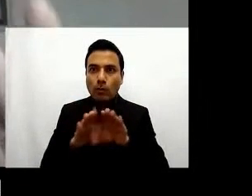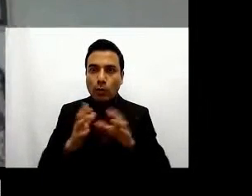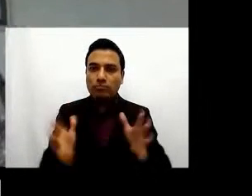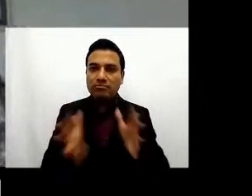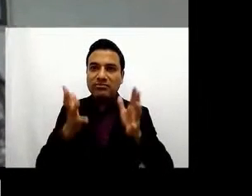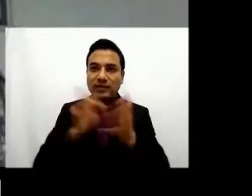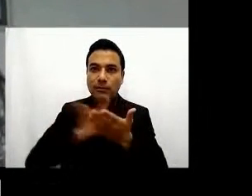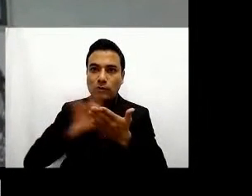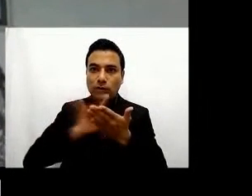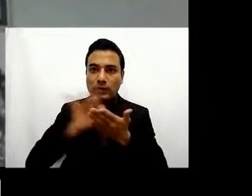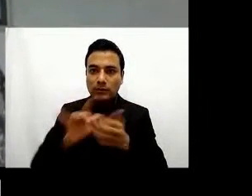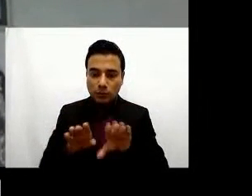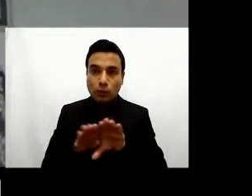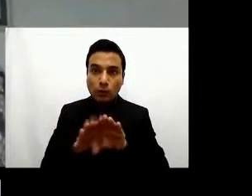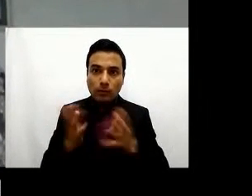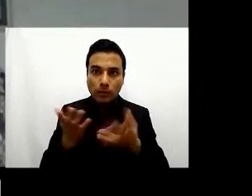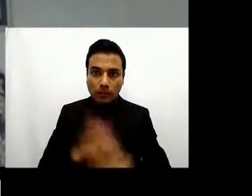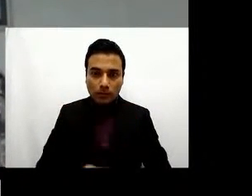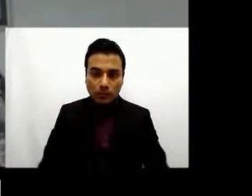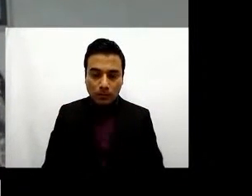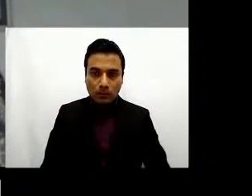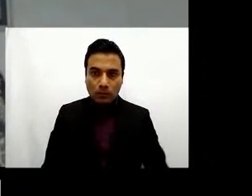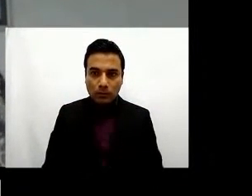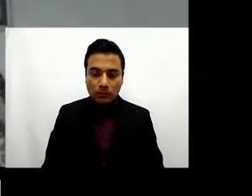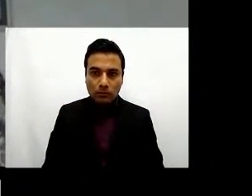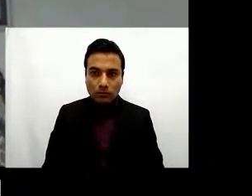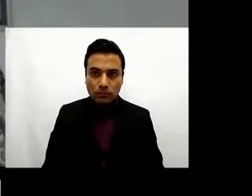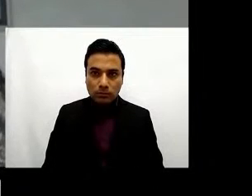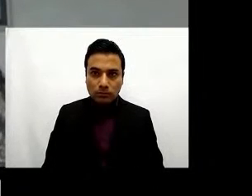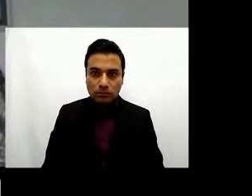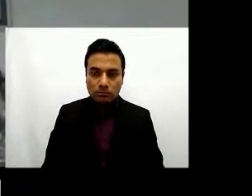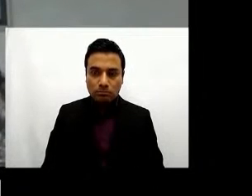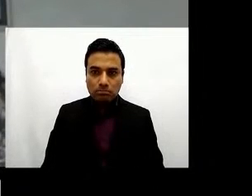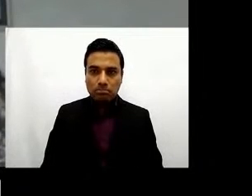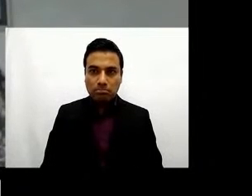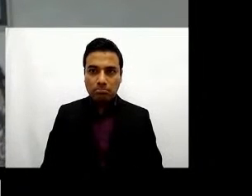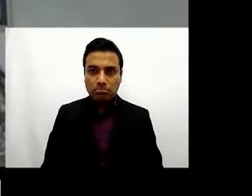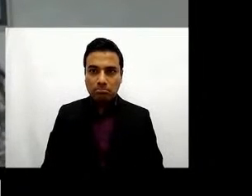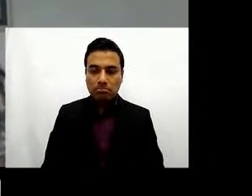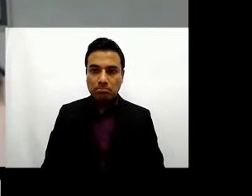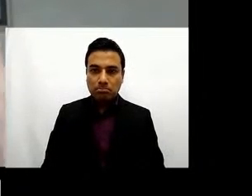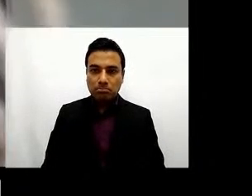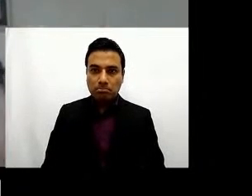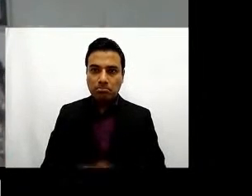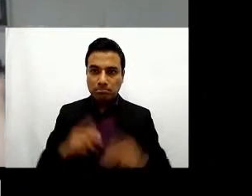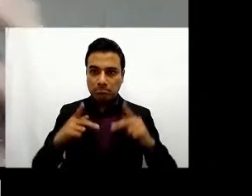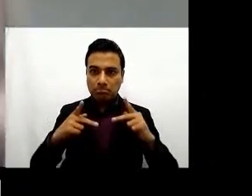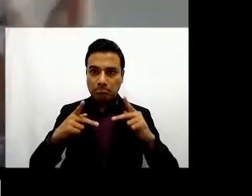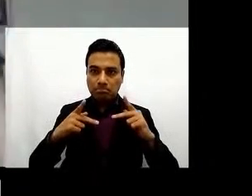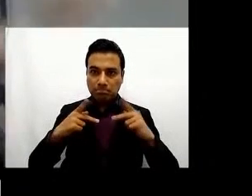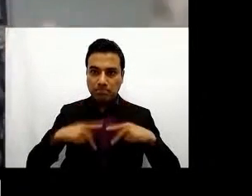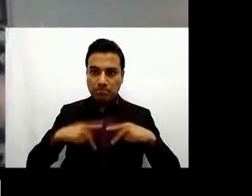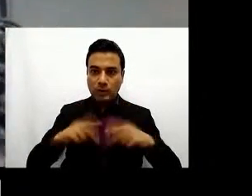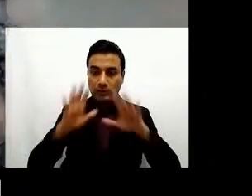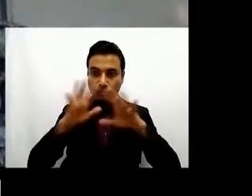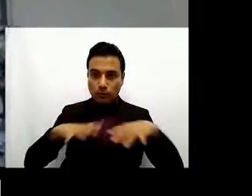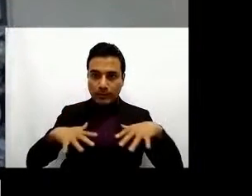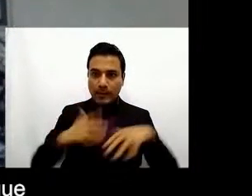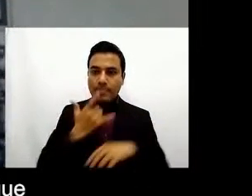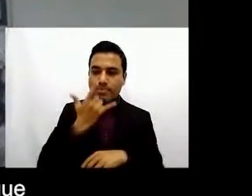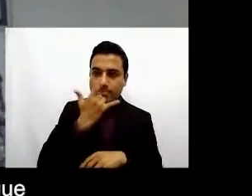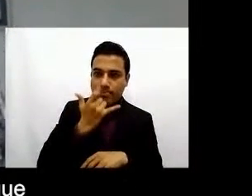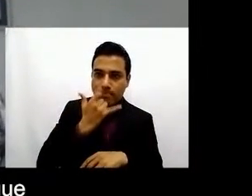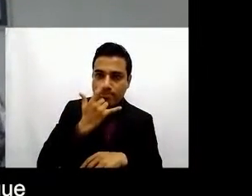poder caminar hacia un consumo cultural y artístico que logra hacer un poco más orgánica